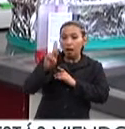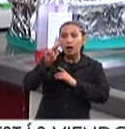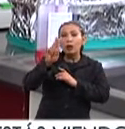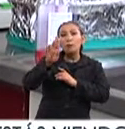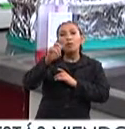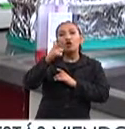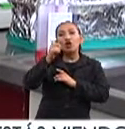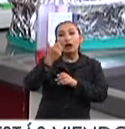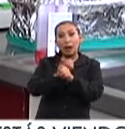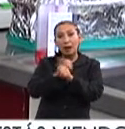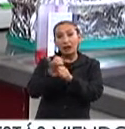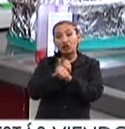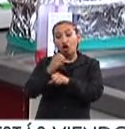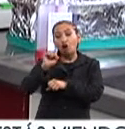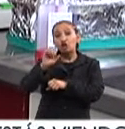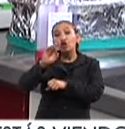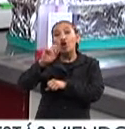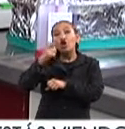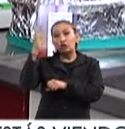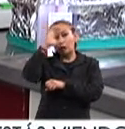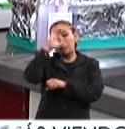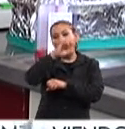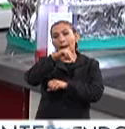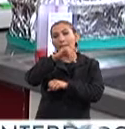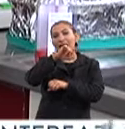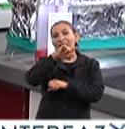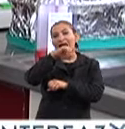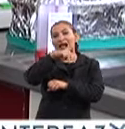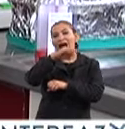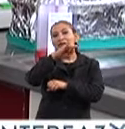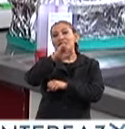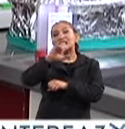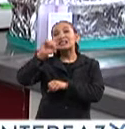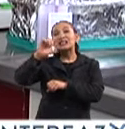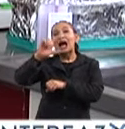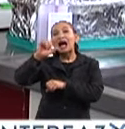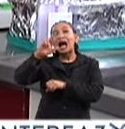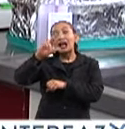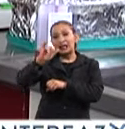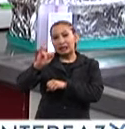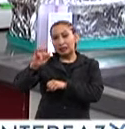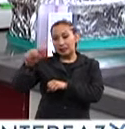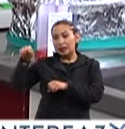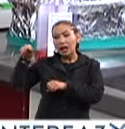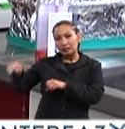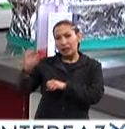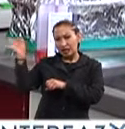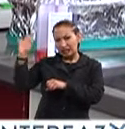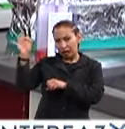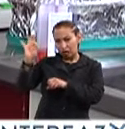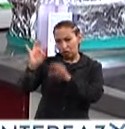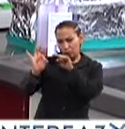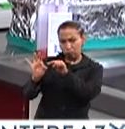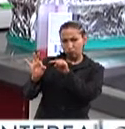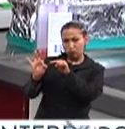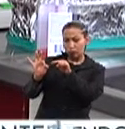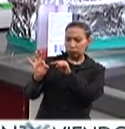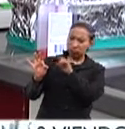pulgón amarillo de sorgo. Su nombre científico es Melanaphis zacchari. Este